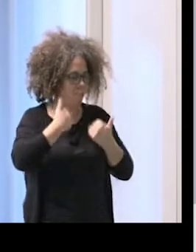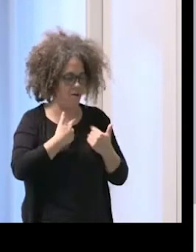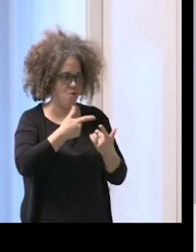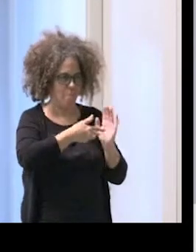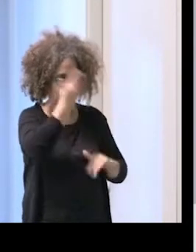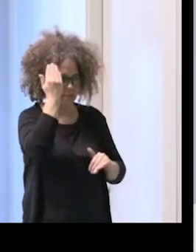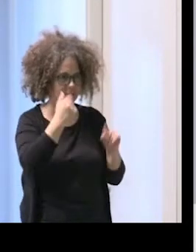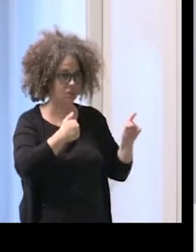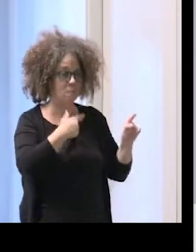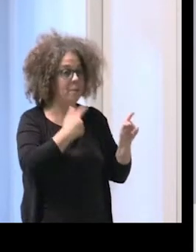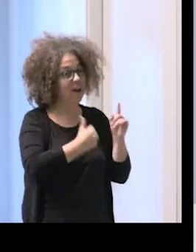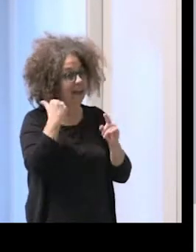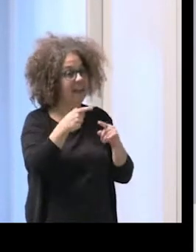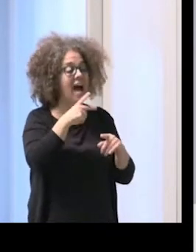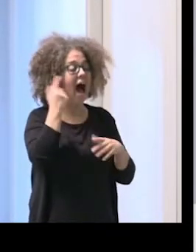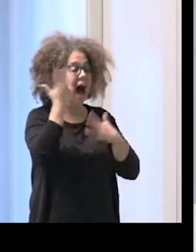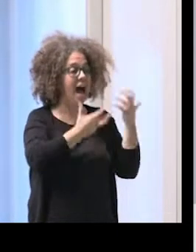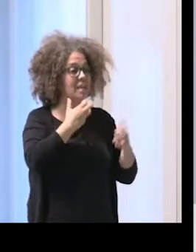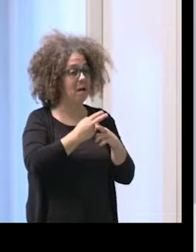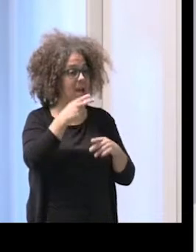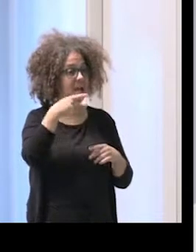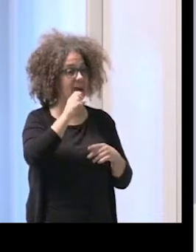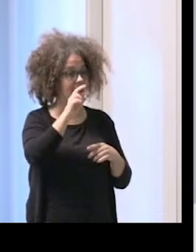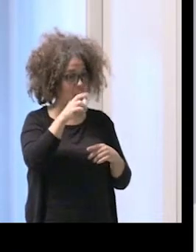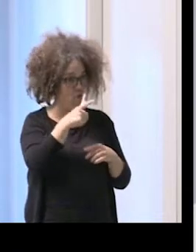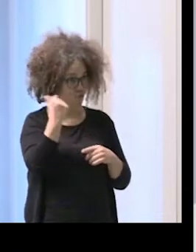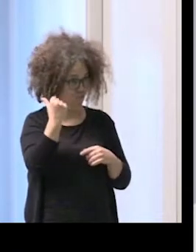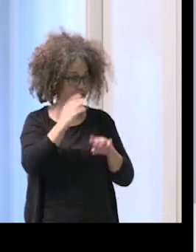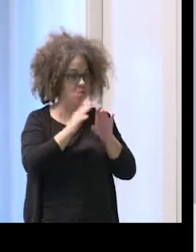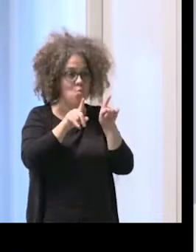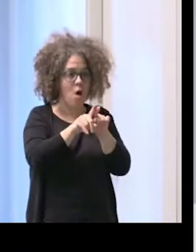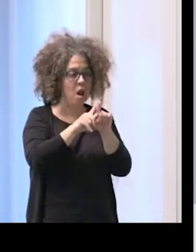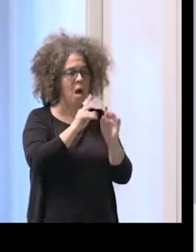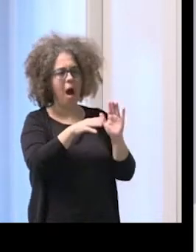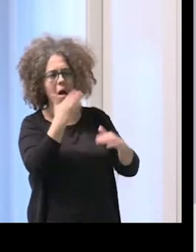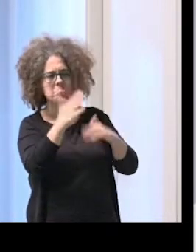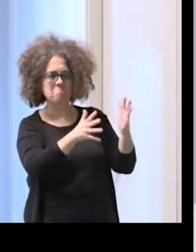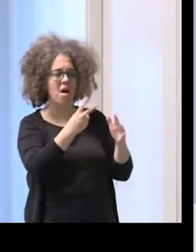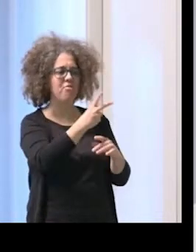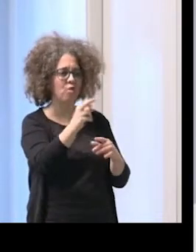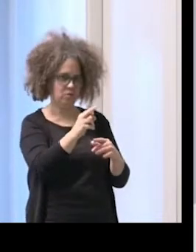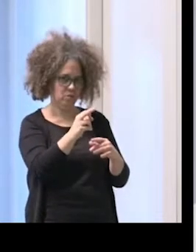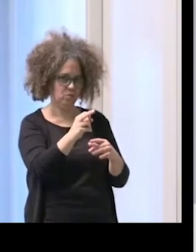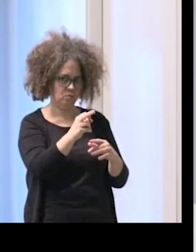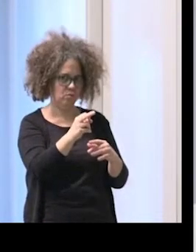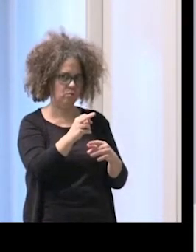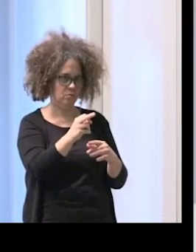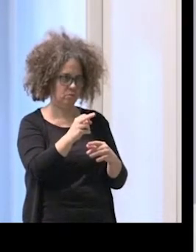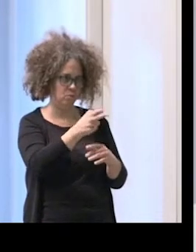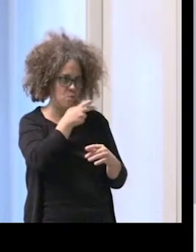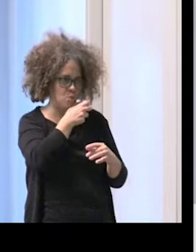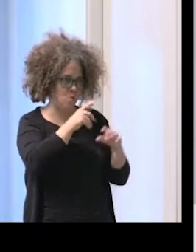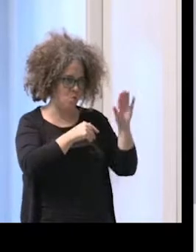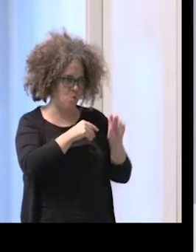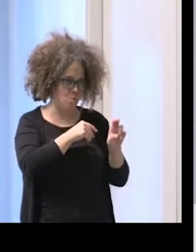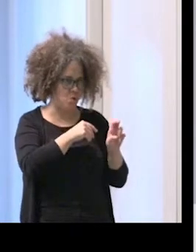humano. En cambio, el gerbo se superpone bastante bien con el humano. Tiene un rango de frecuencias hasta 200 Hz en la parte de frecuencias más